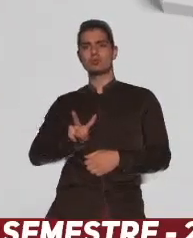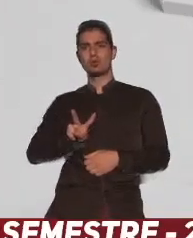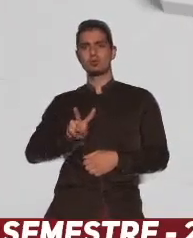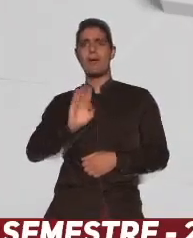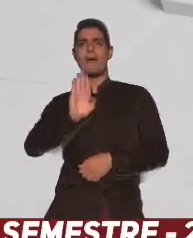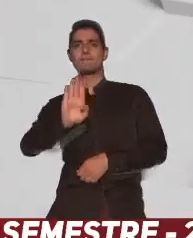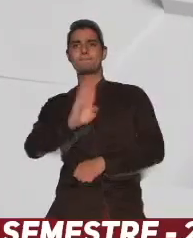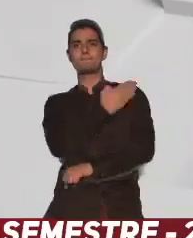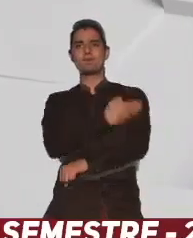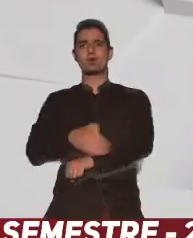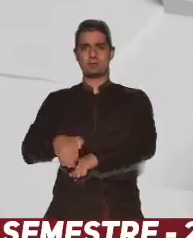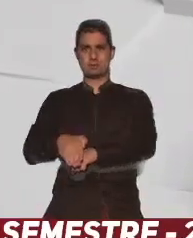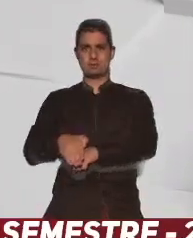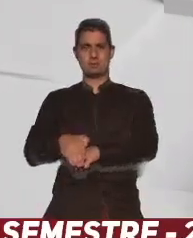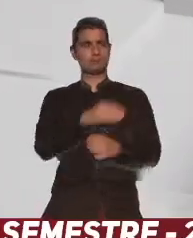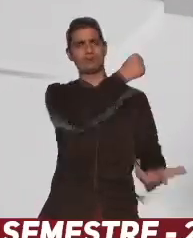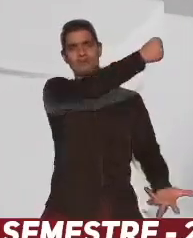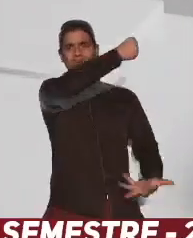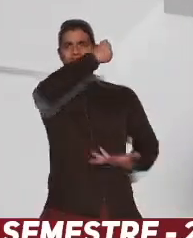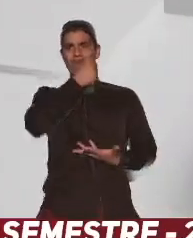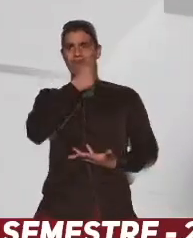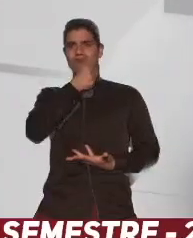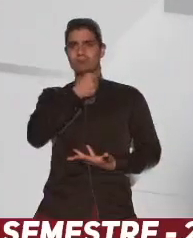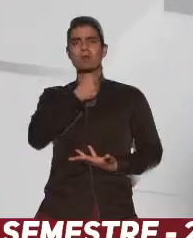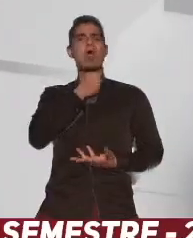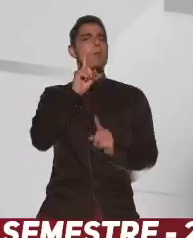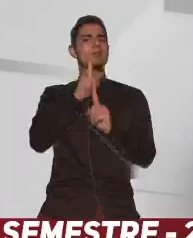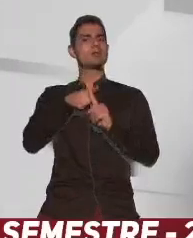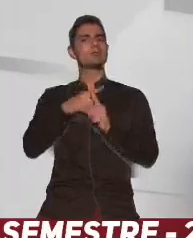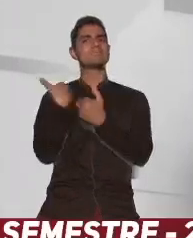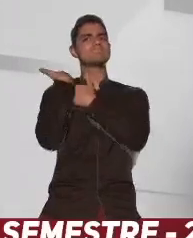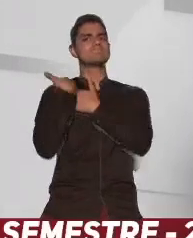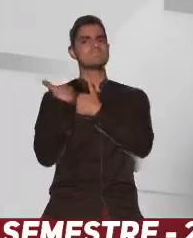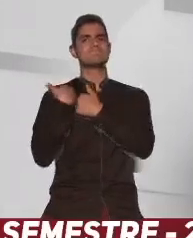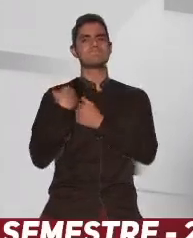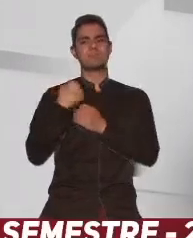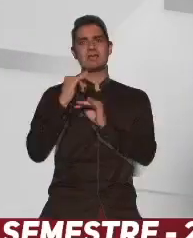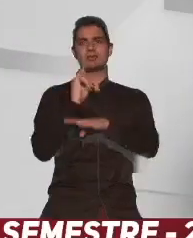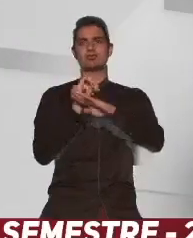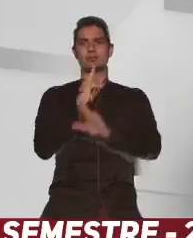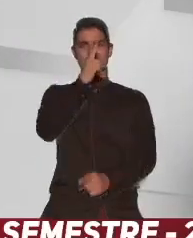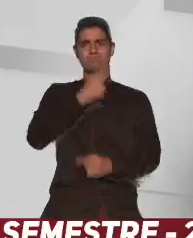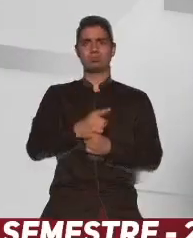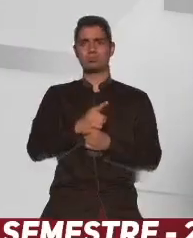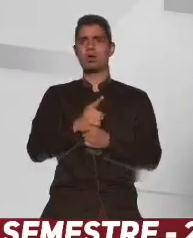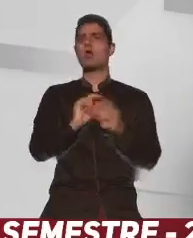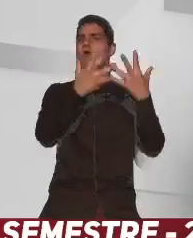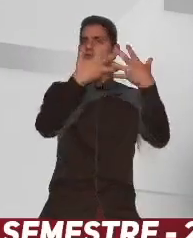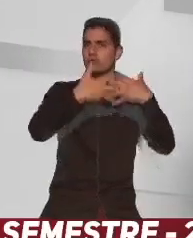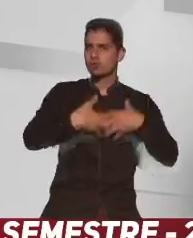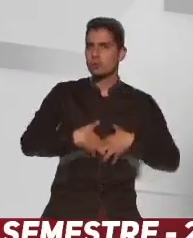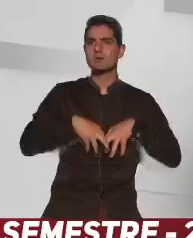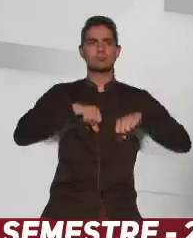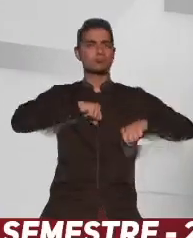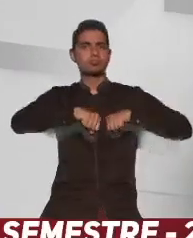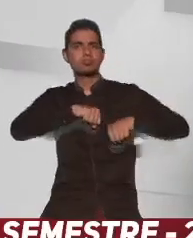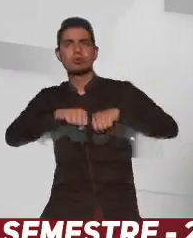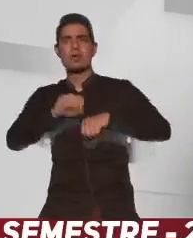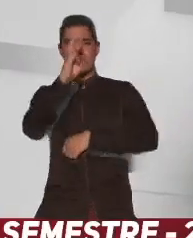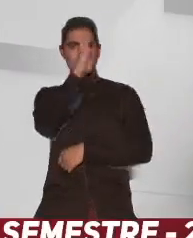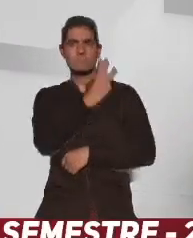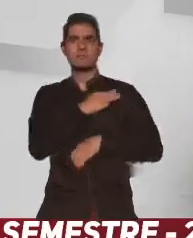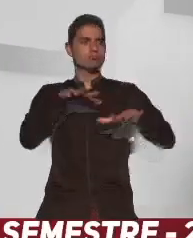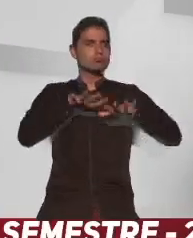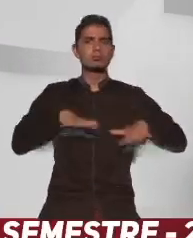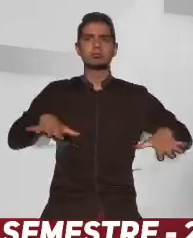misión institucional en términos del fortalecimiento y funcionamiento de las unidades militares, dinámica que registró una